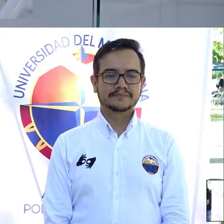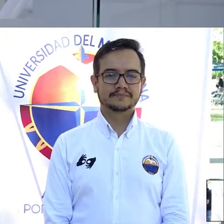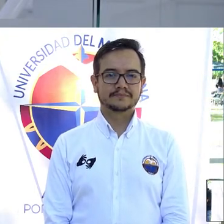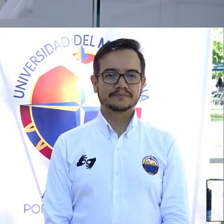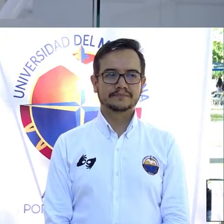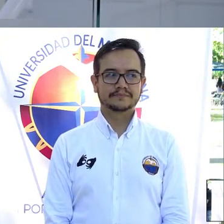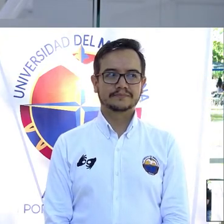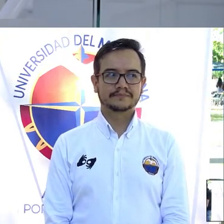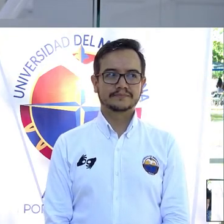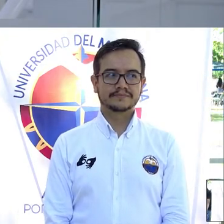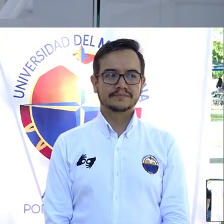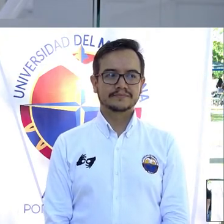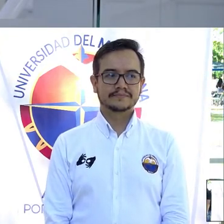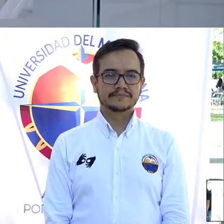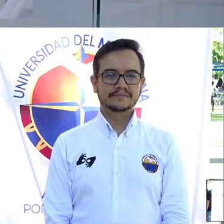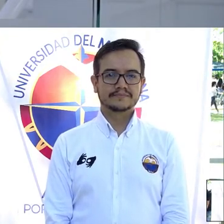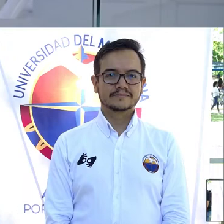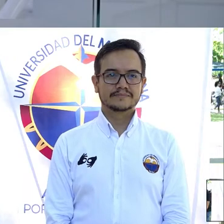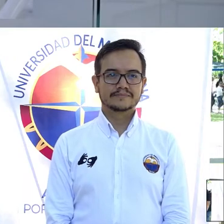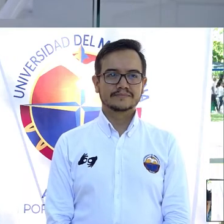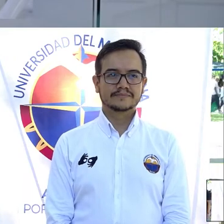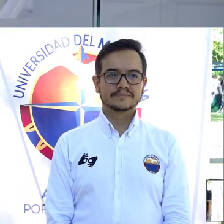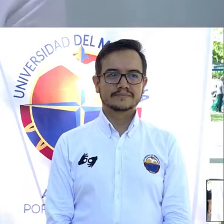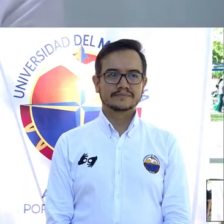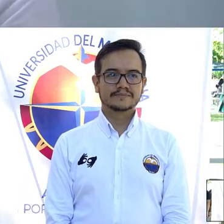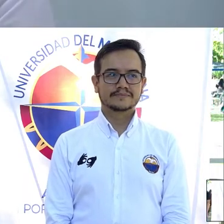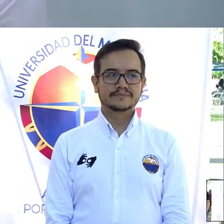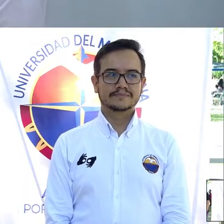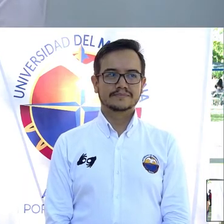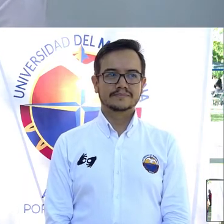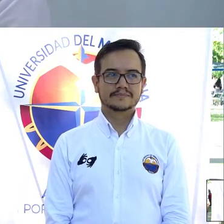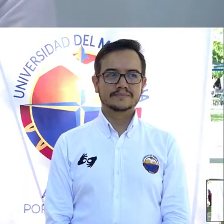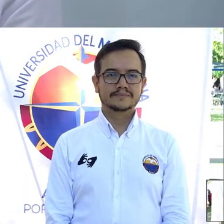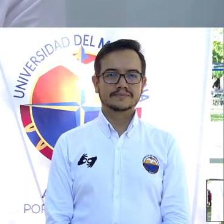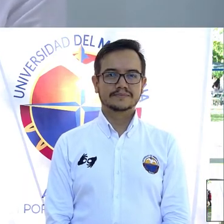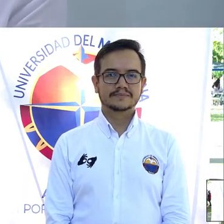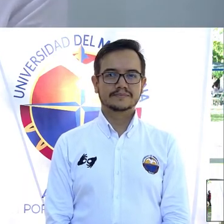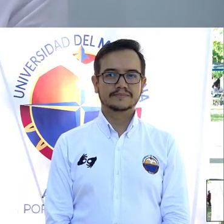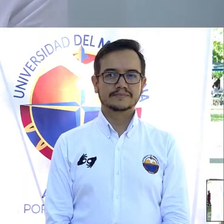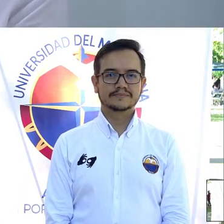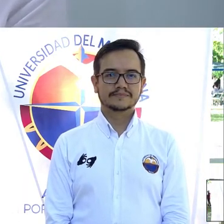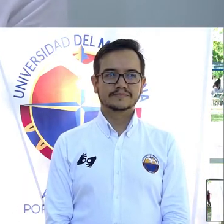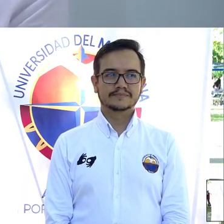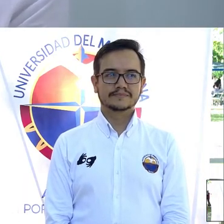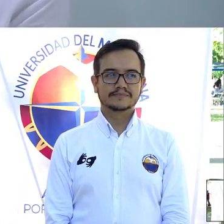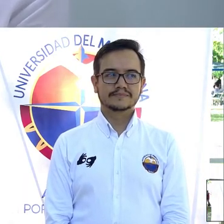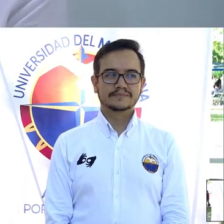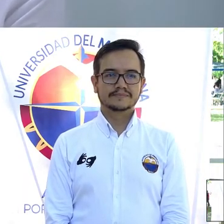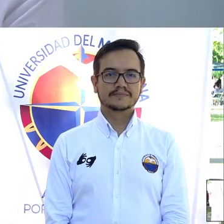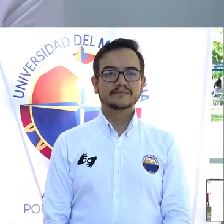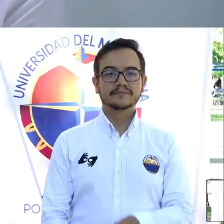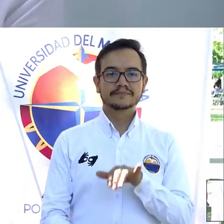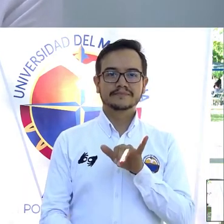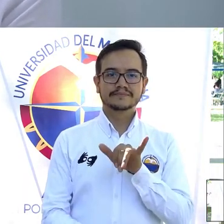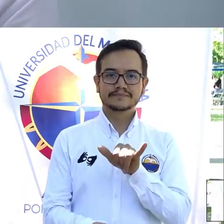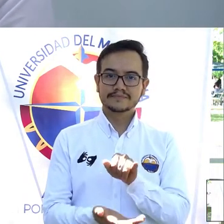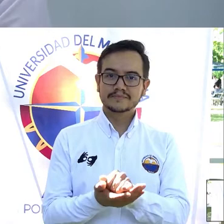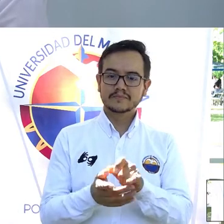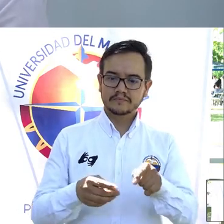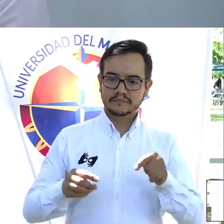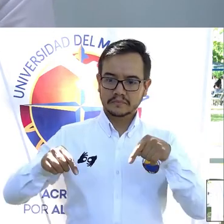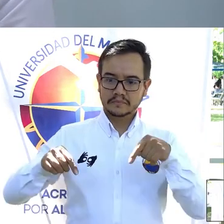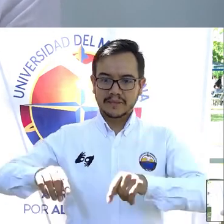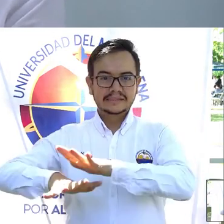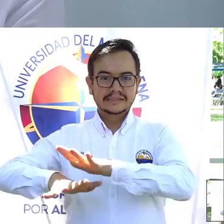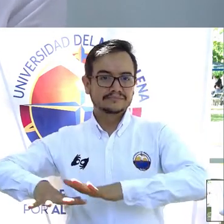desarrollo como profesionales en el área. Vamos a hablar de una de las dotaciones que ha llegado a la clínica odontológica, en este